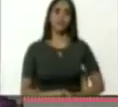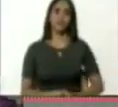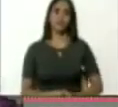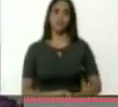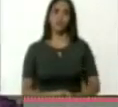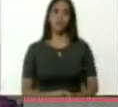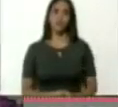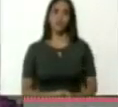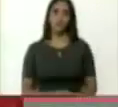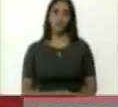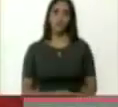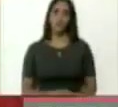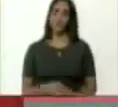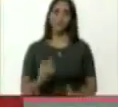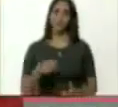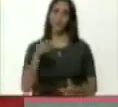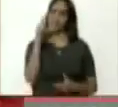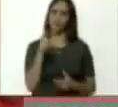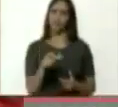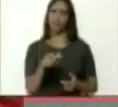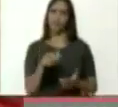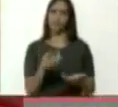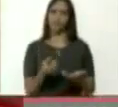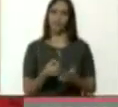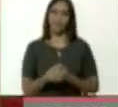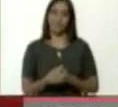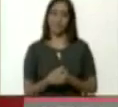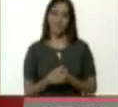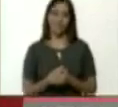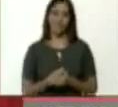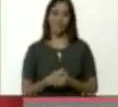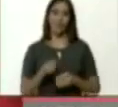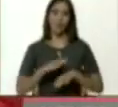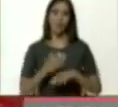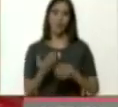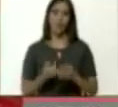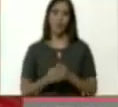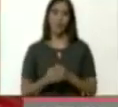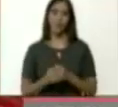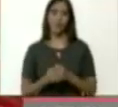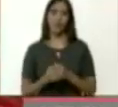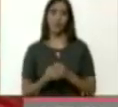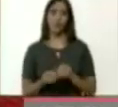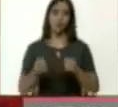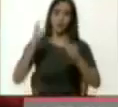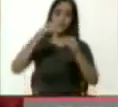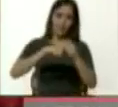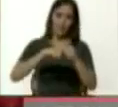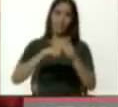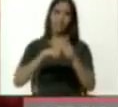Coño, este carajo es un personaje porque cuando lo reinsertan ahorita, lo reenganchan,